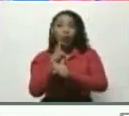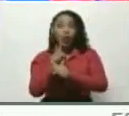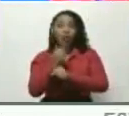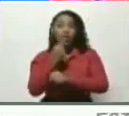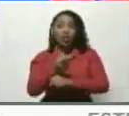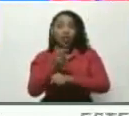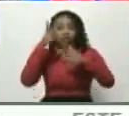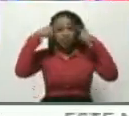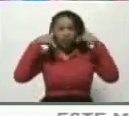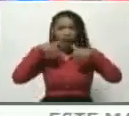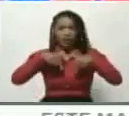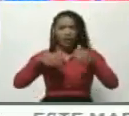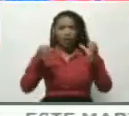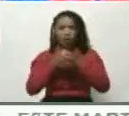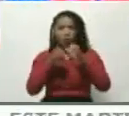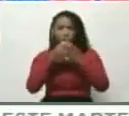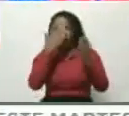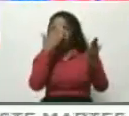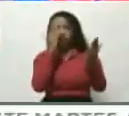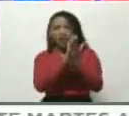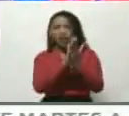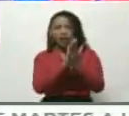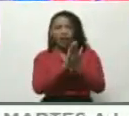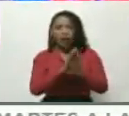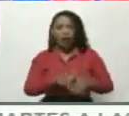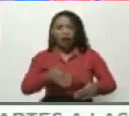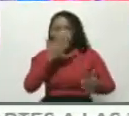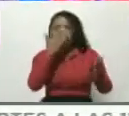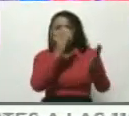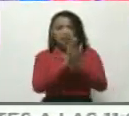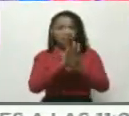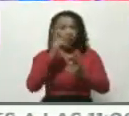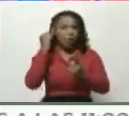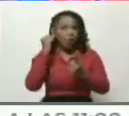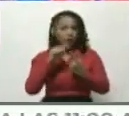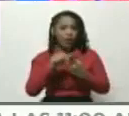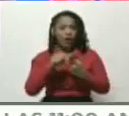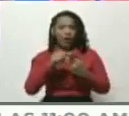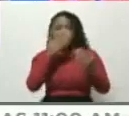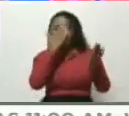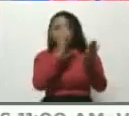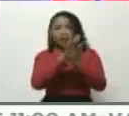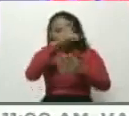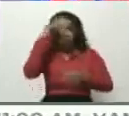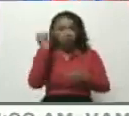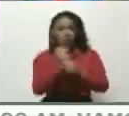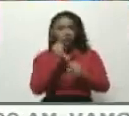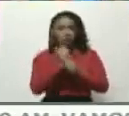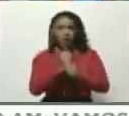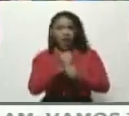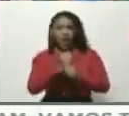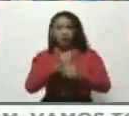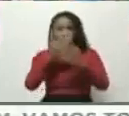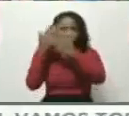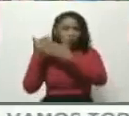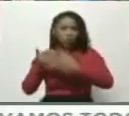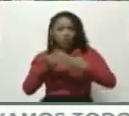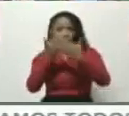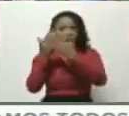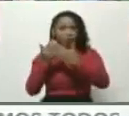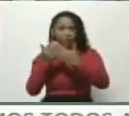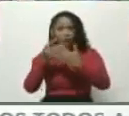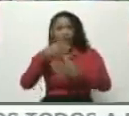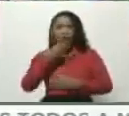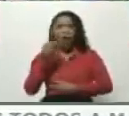que era único, esto es un partido de frentes, del frente de las mujeres, del frente de los trabajadores, de los estudiantes, de